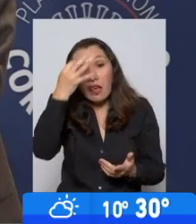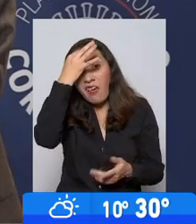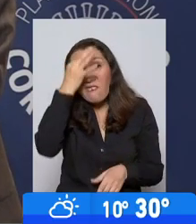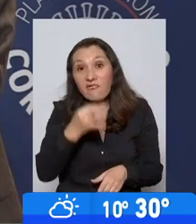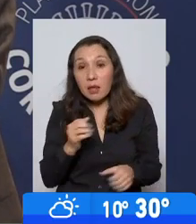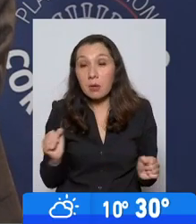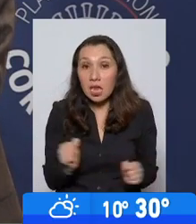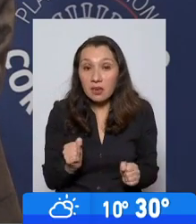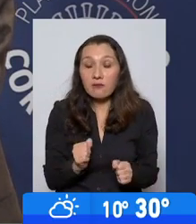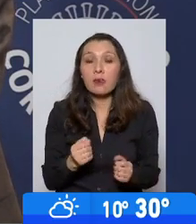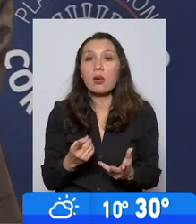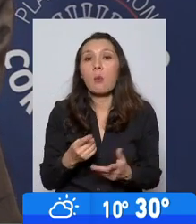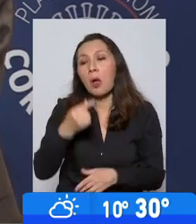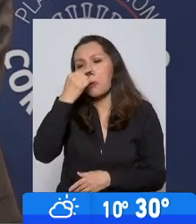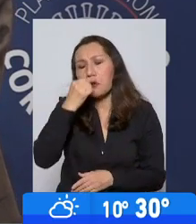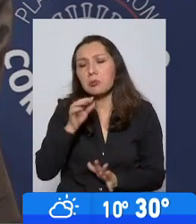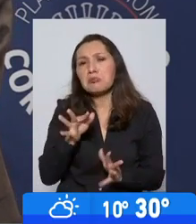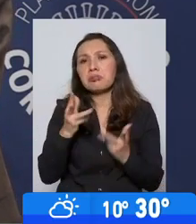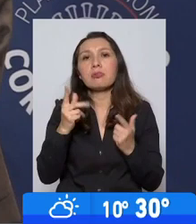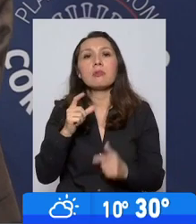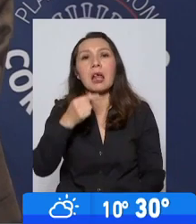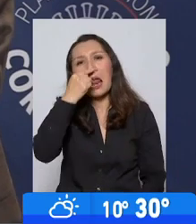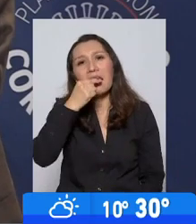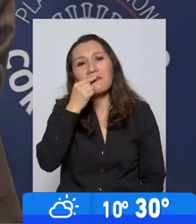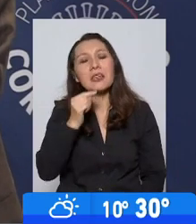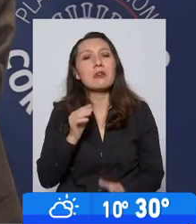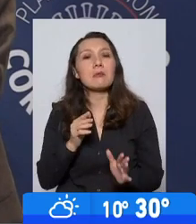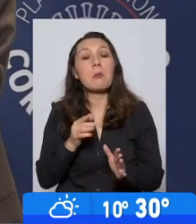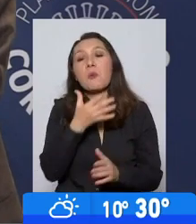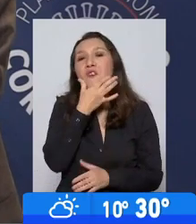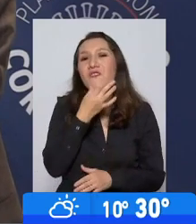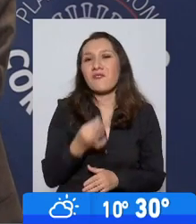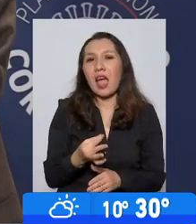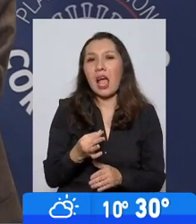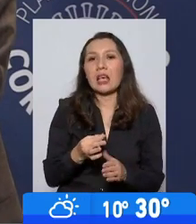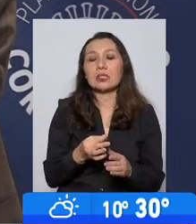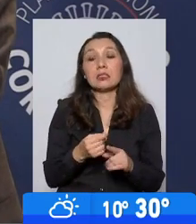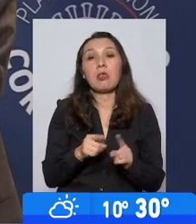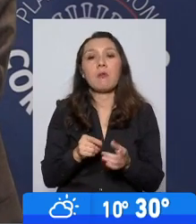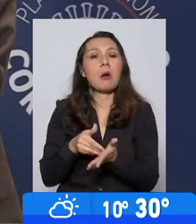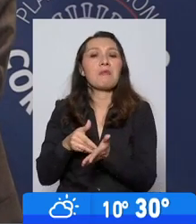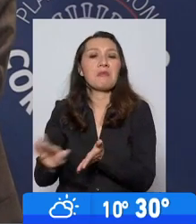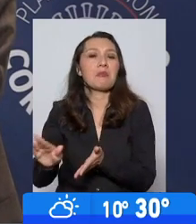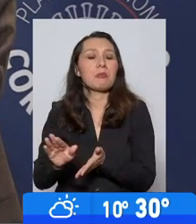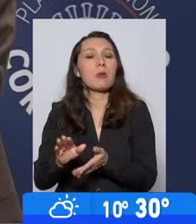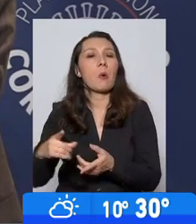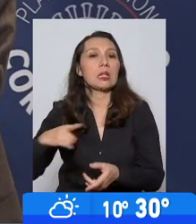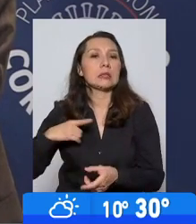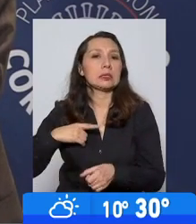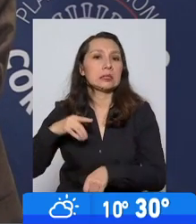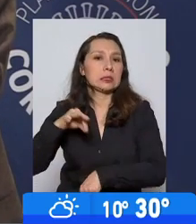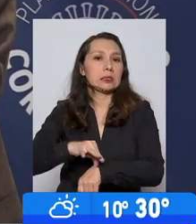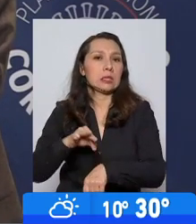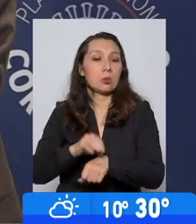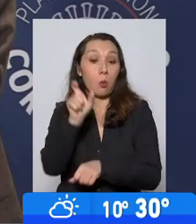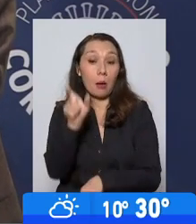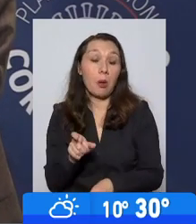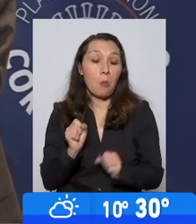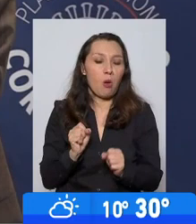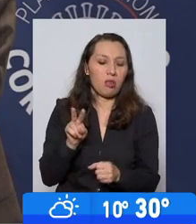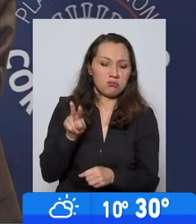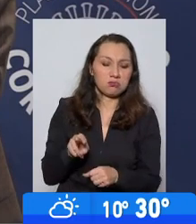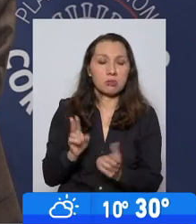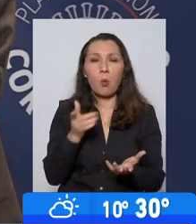enfermedades del invierno, un resfrío común, por ejemplo, que podría ser mucho más fácil que le rechacen la licencia a una persona,